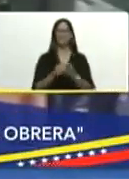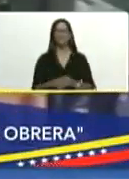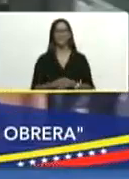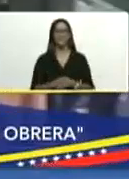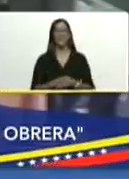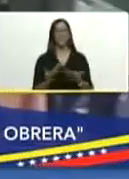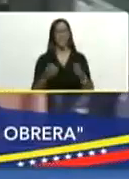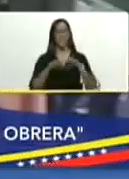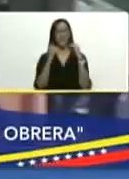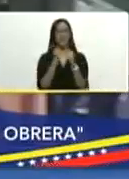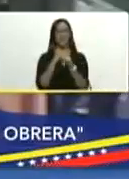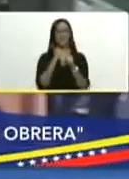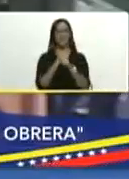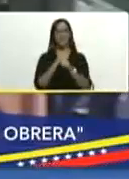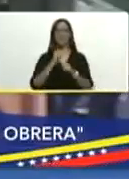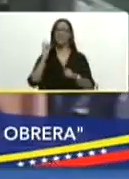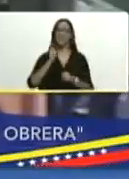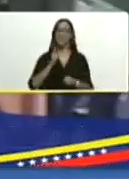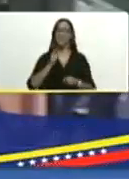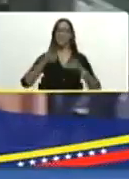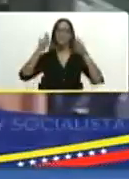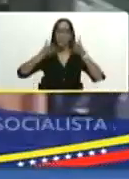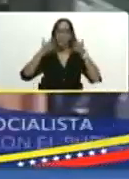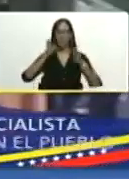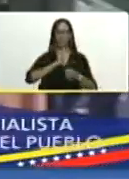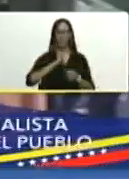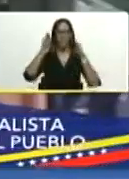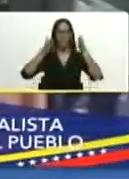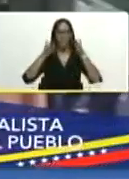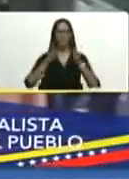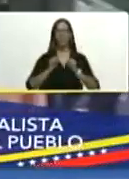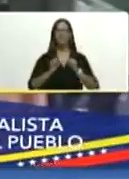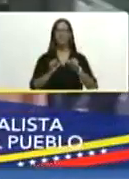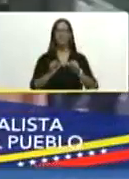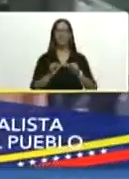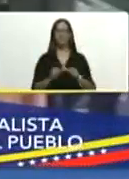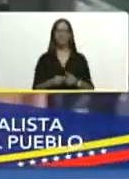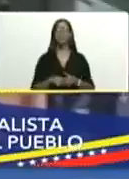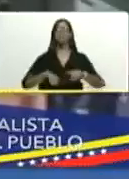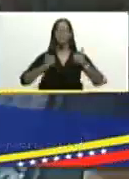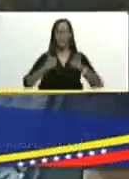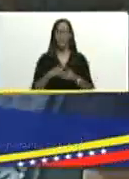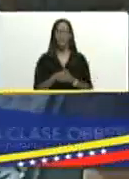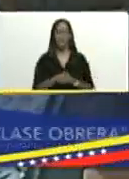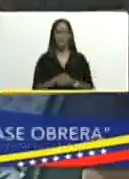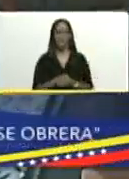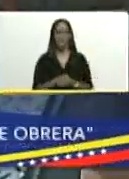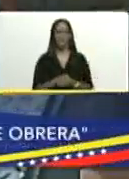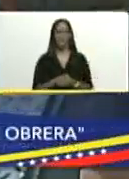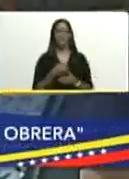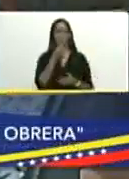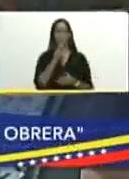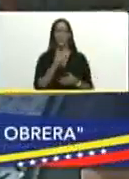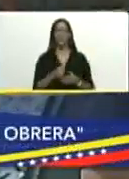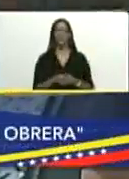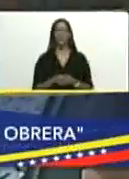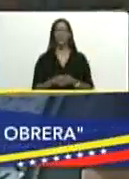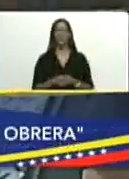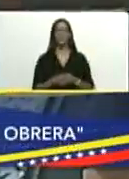Pues de la clase Obrera tiene que formarse y autoformarse de manera qué más Jesús bueno fíjense